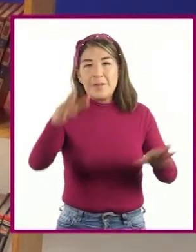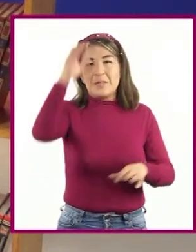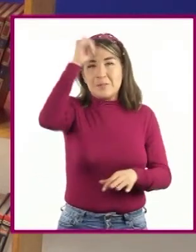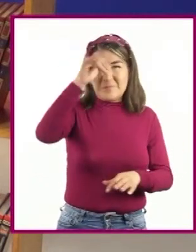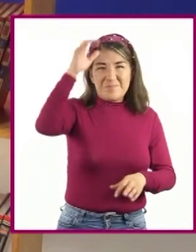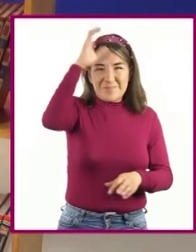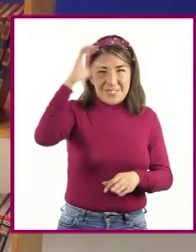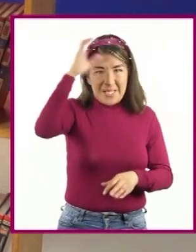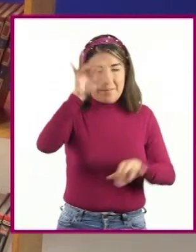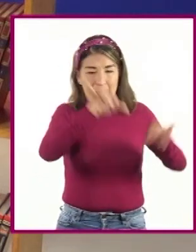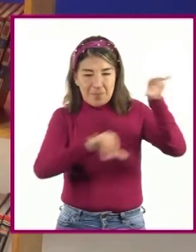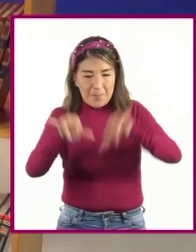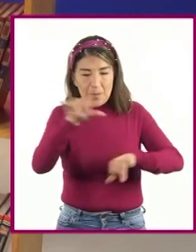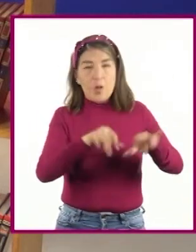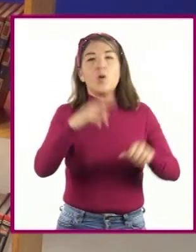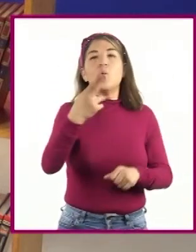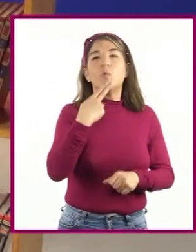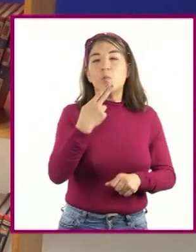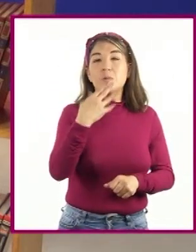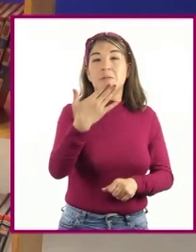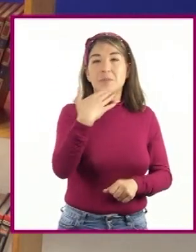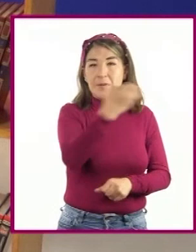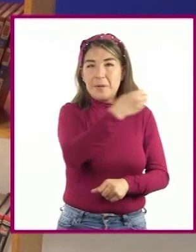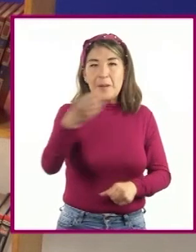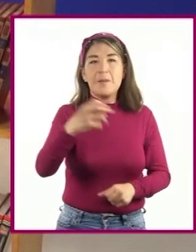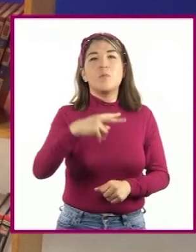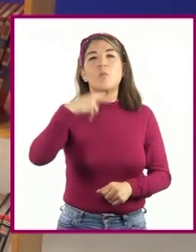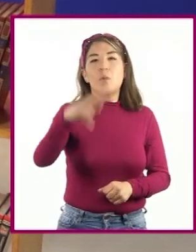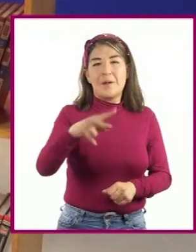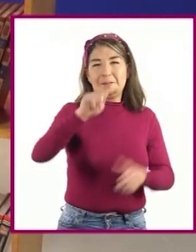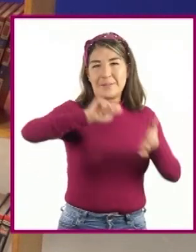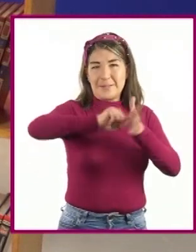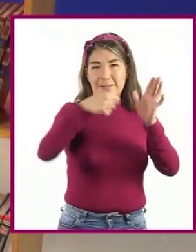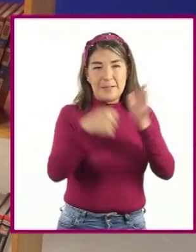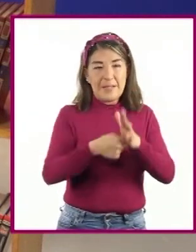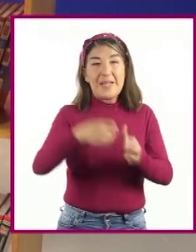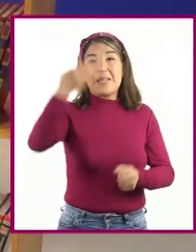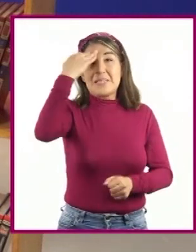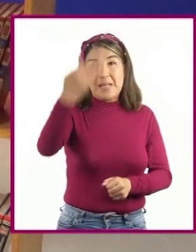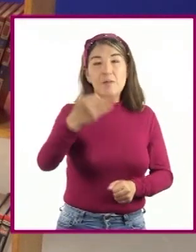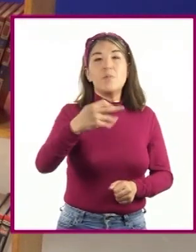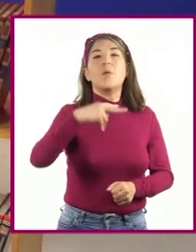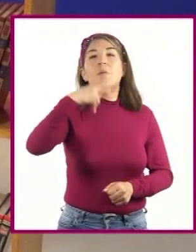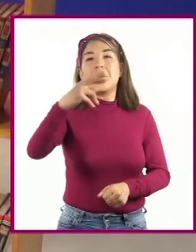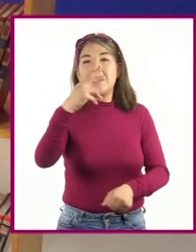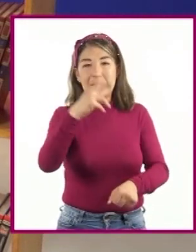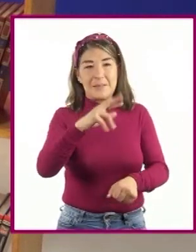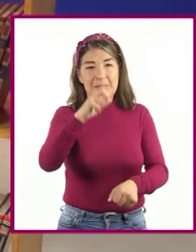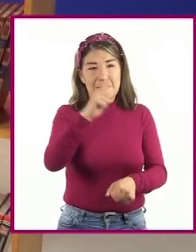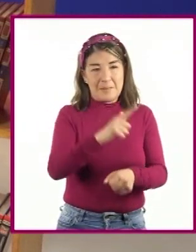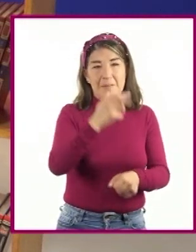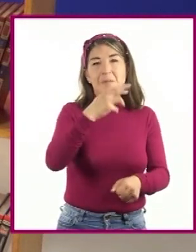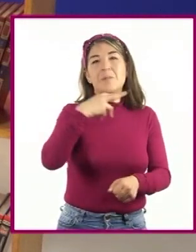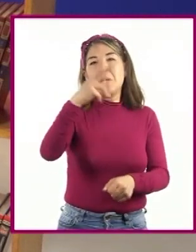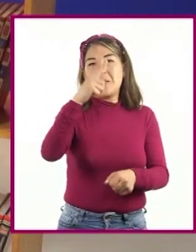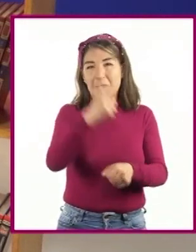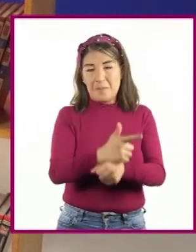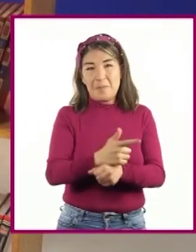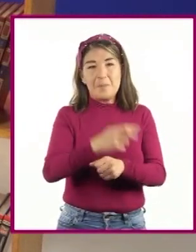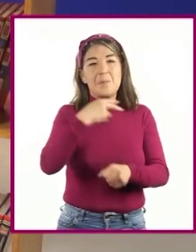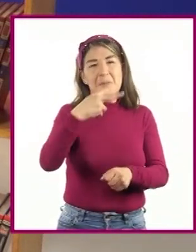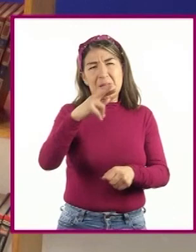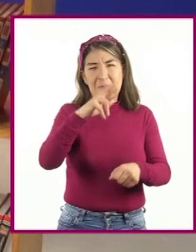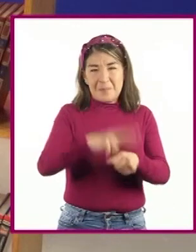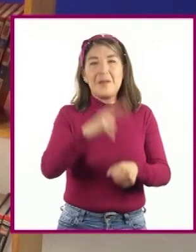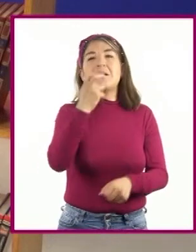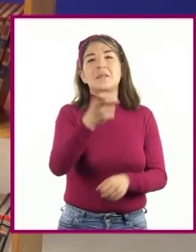científicos utilizando adecuadamente el vocabulario técnico, los tiempos verbales y la concordancia sintáctica.